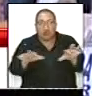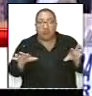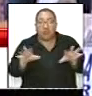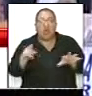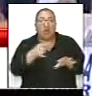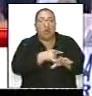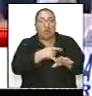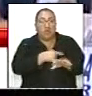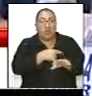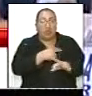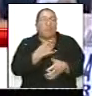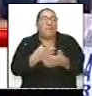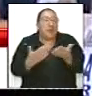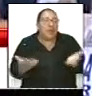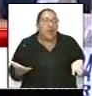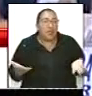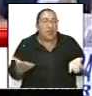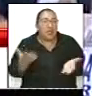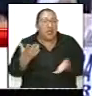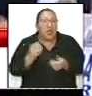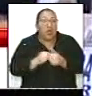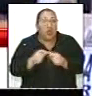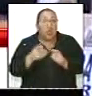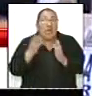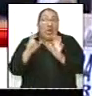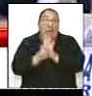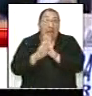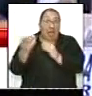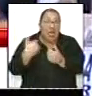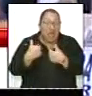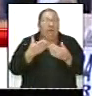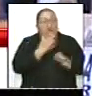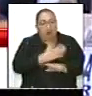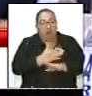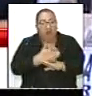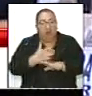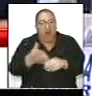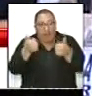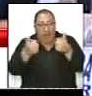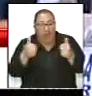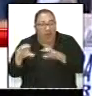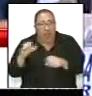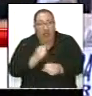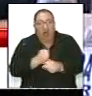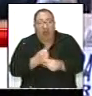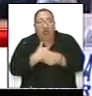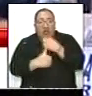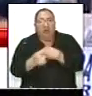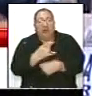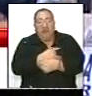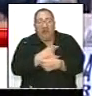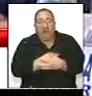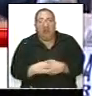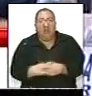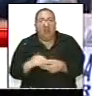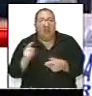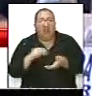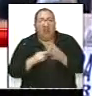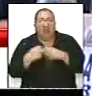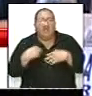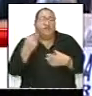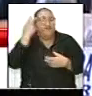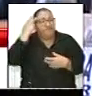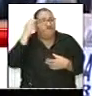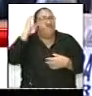académico, para que las universidades, en base a eso, puedan desarrollar y hacer lo que deben hacer las universidades, que no únicamente